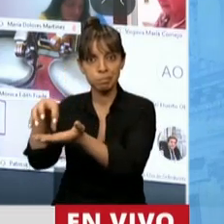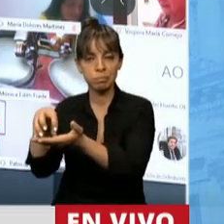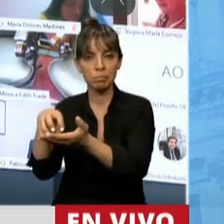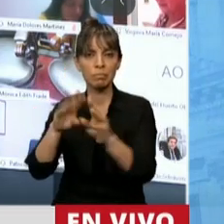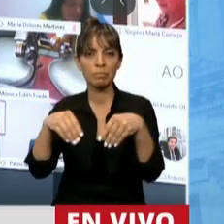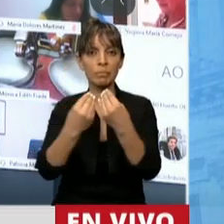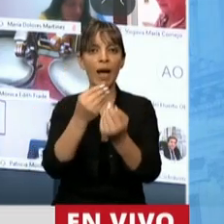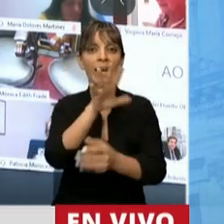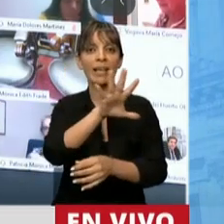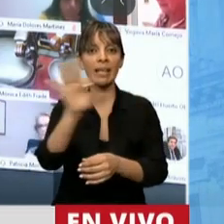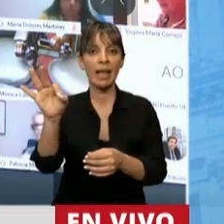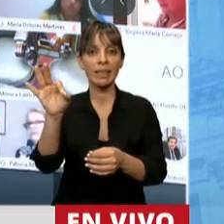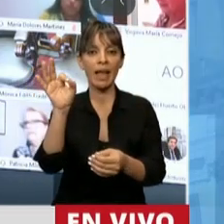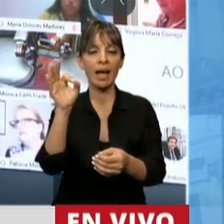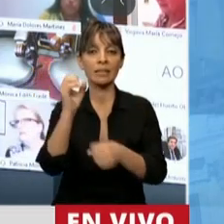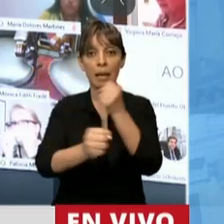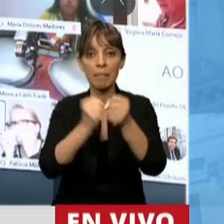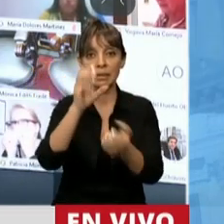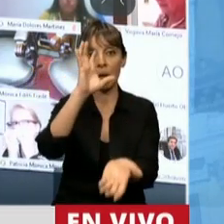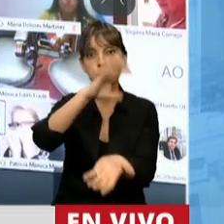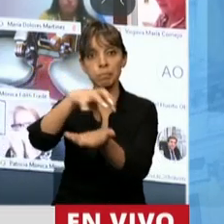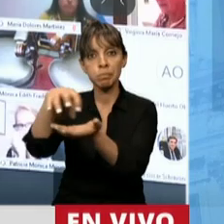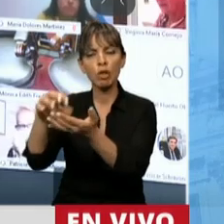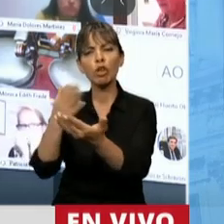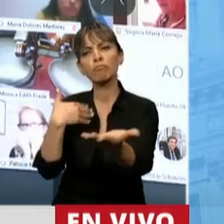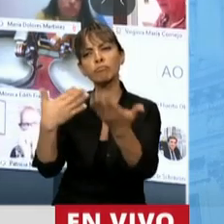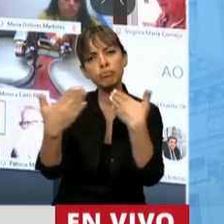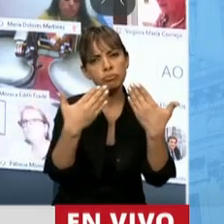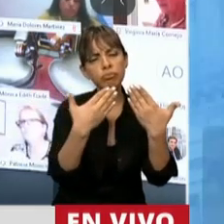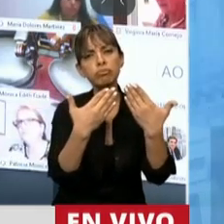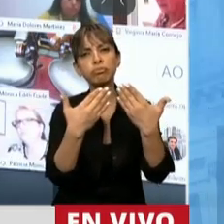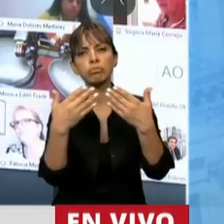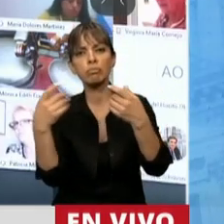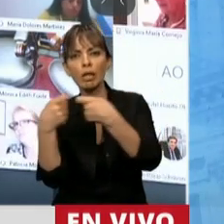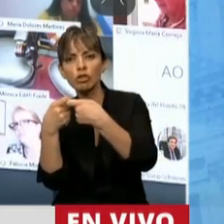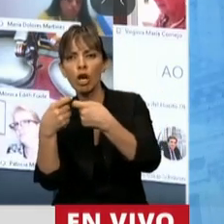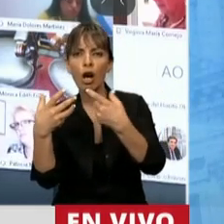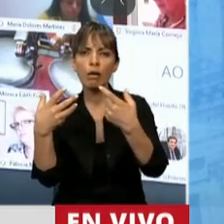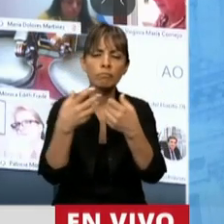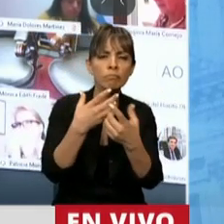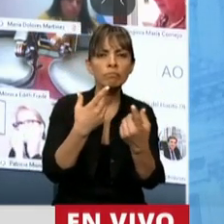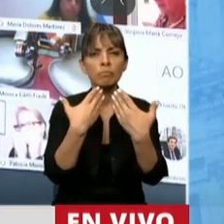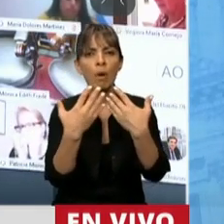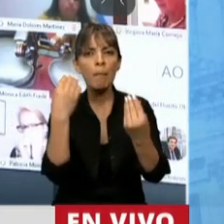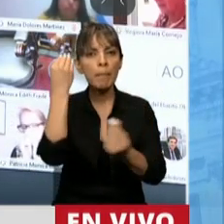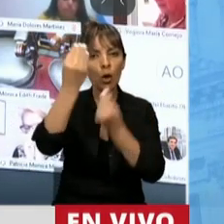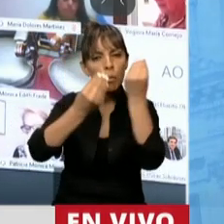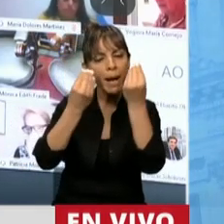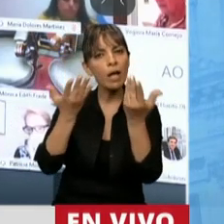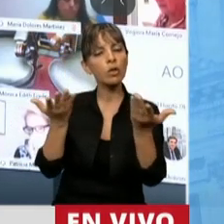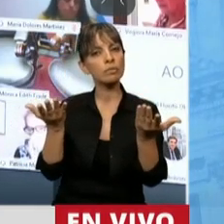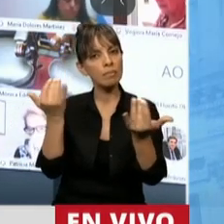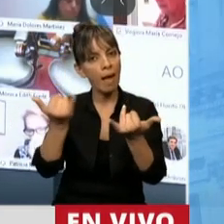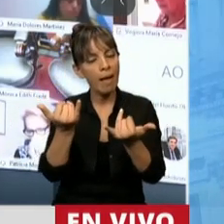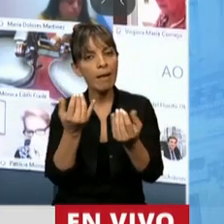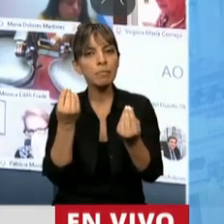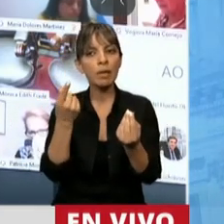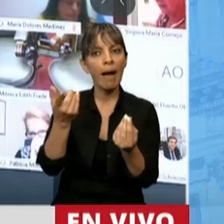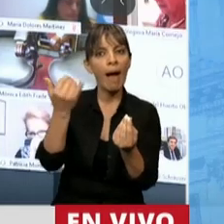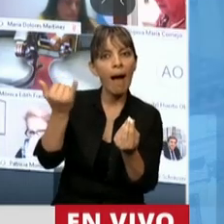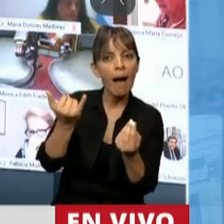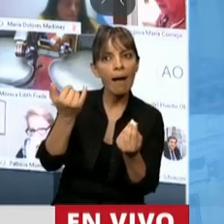Hay 500 empresas instaladas. Yo he hablado con cámaras preocupado porque si